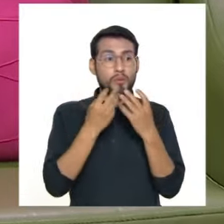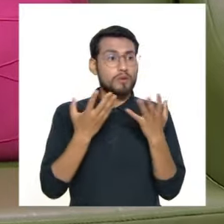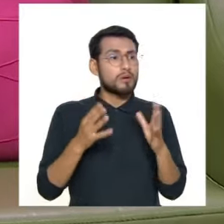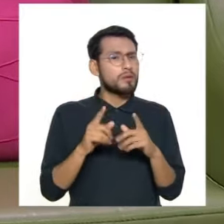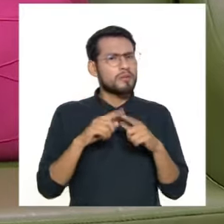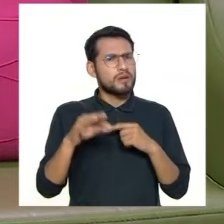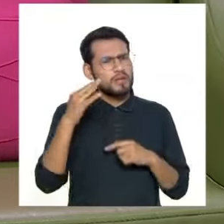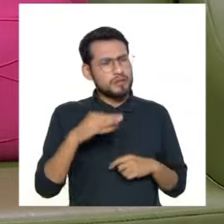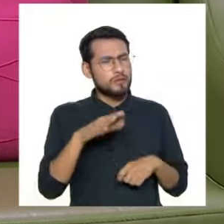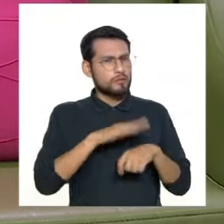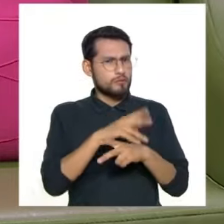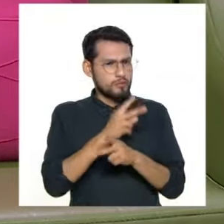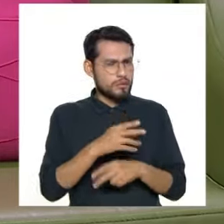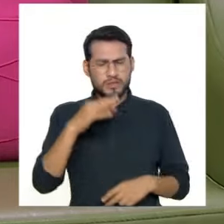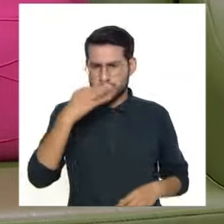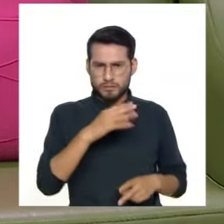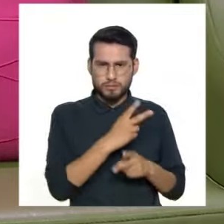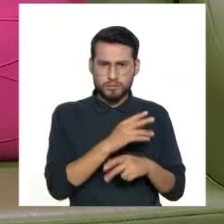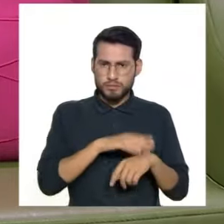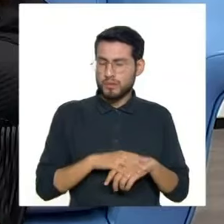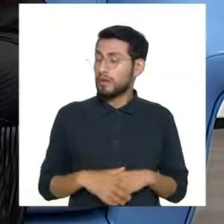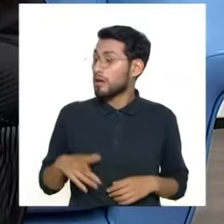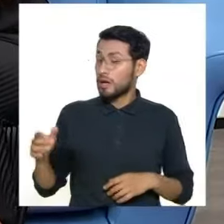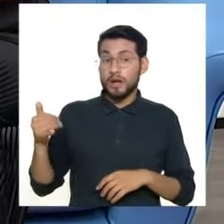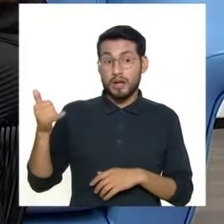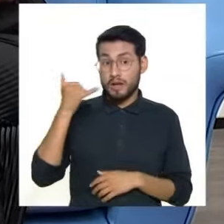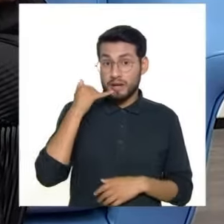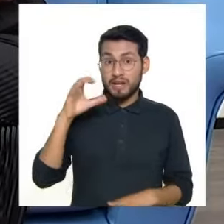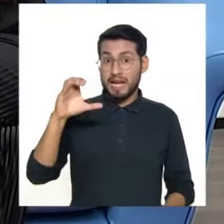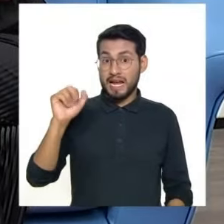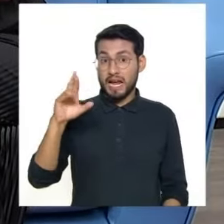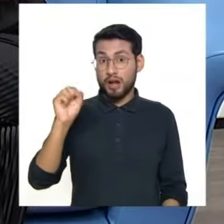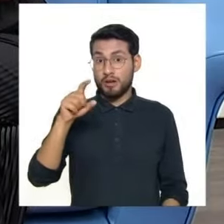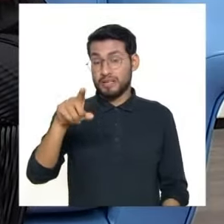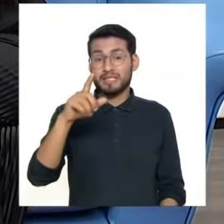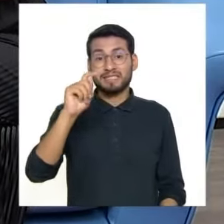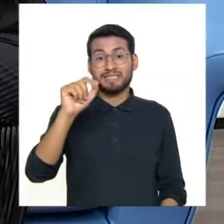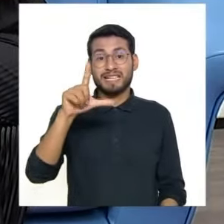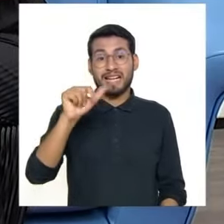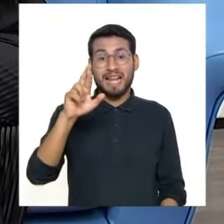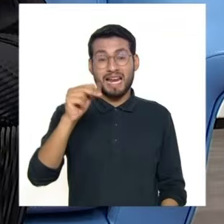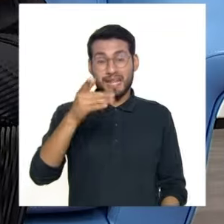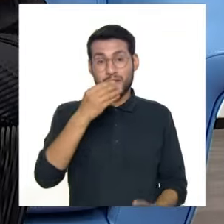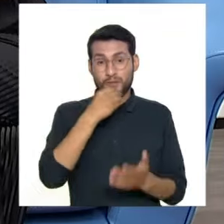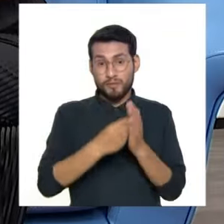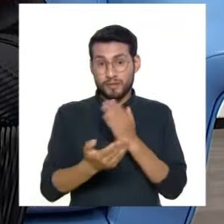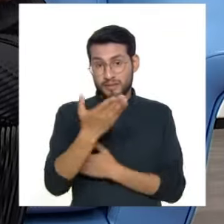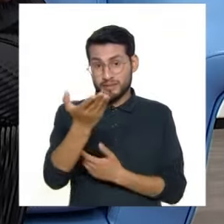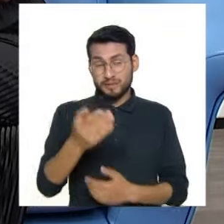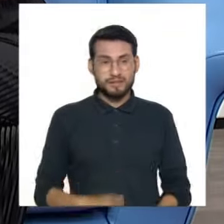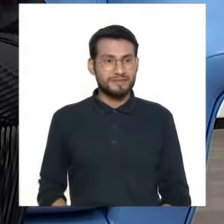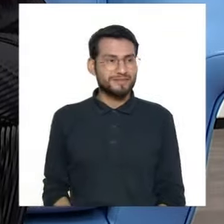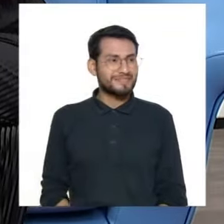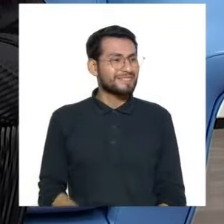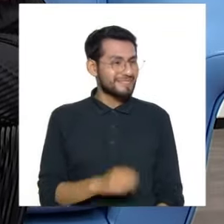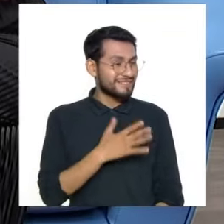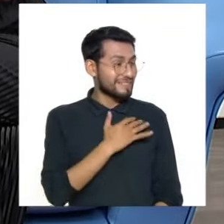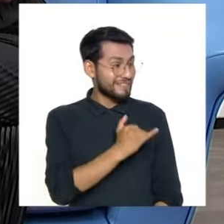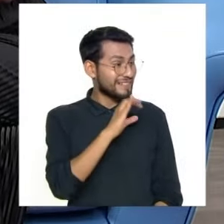pero siempre preventivo siempre preventivo doctor tenemos una llamada de Carlos de talara muy buenos días Carlos adelante mi